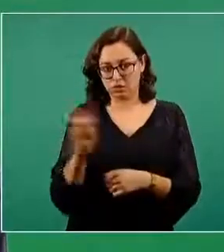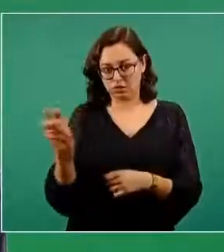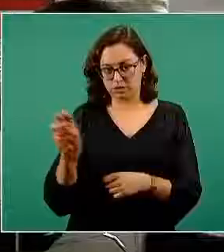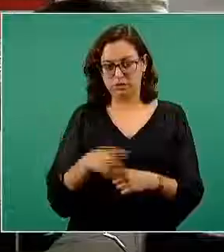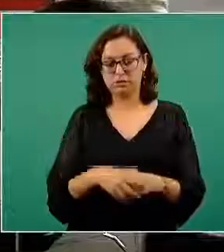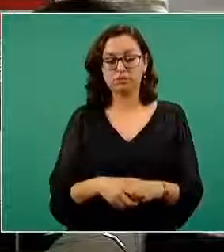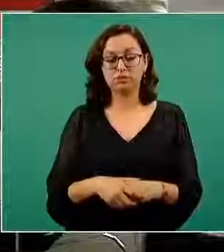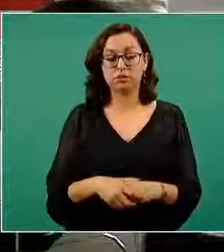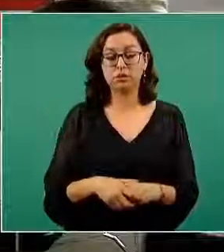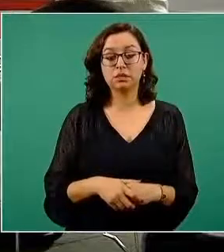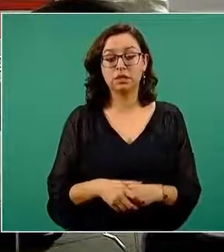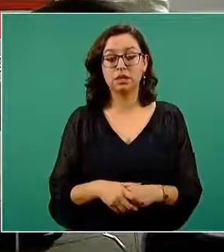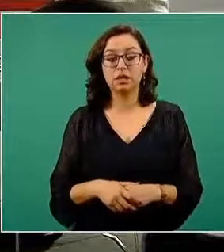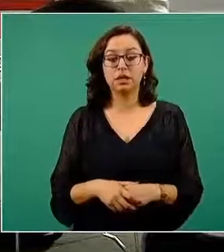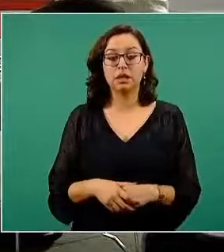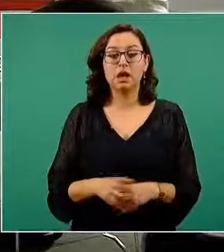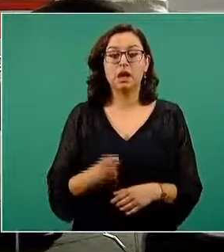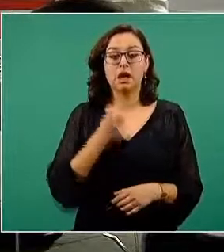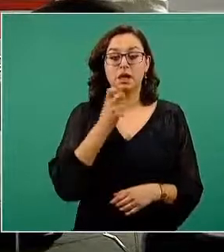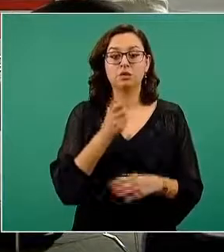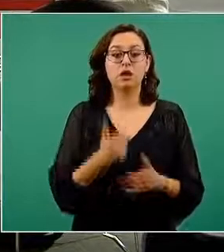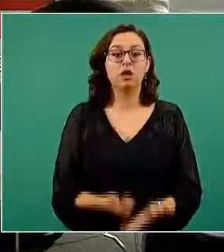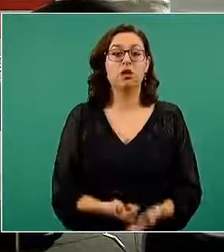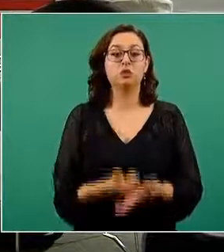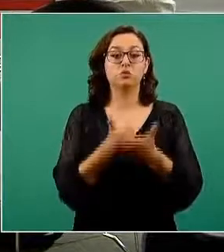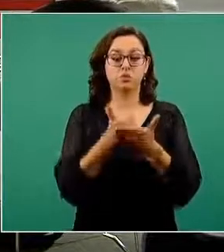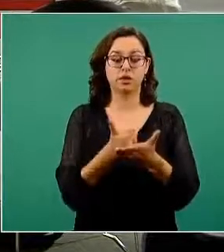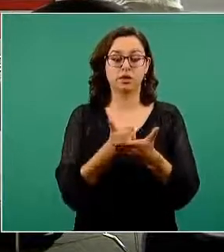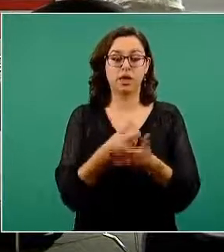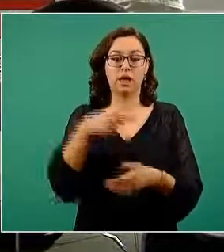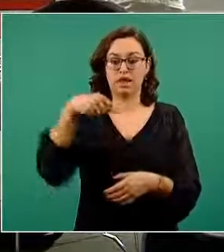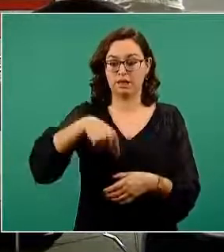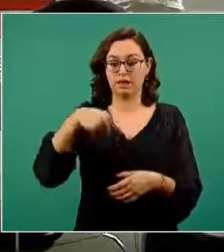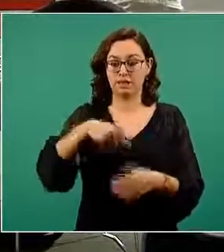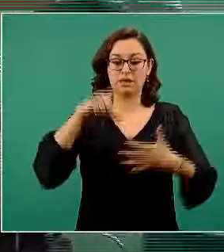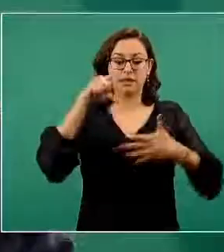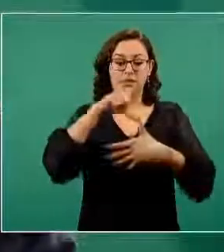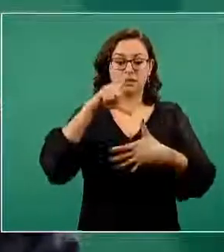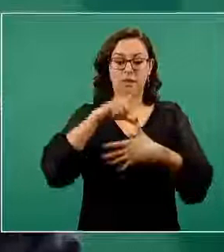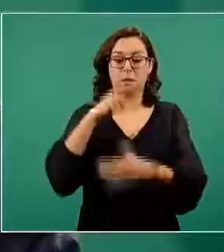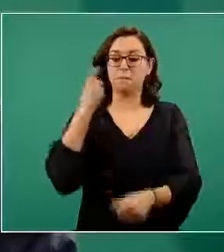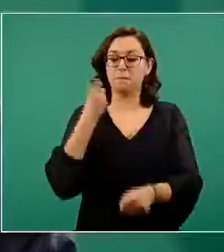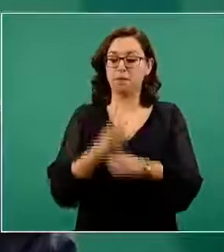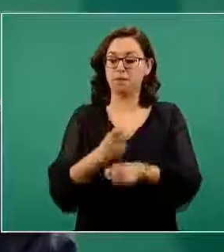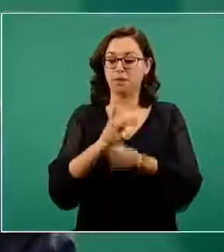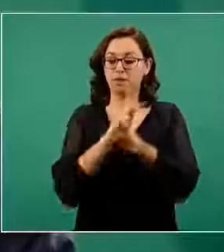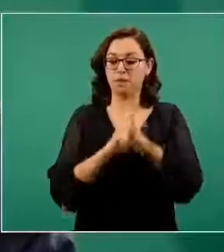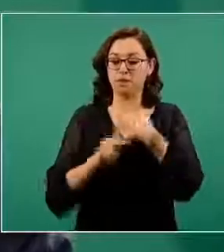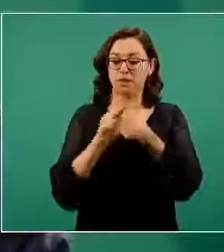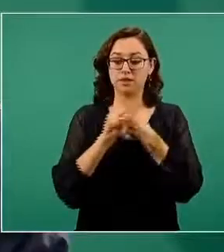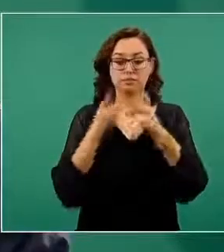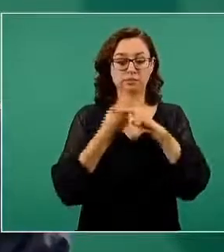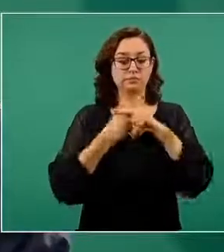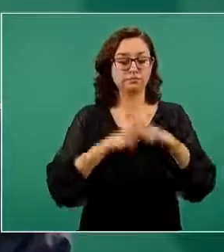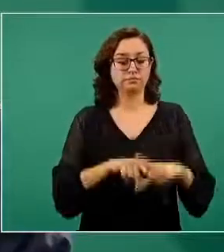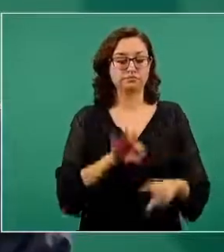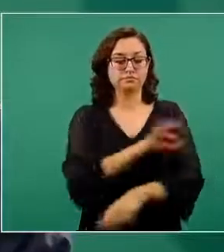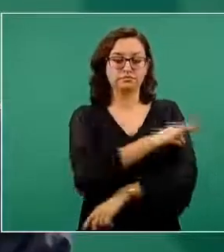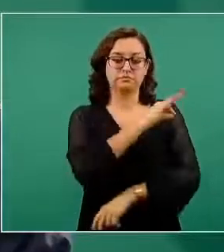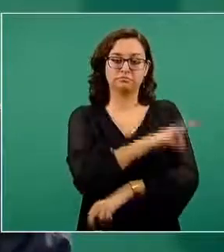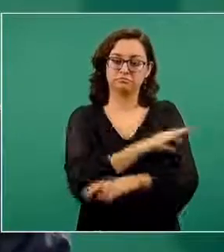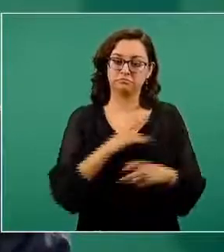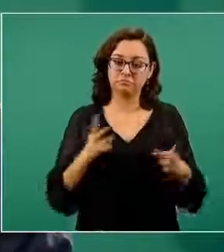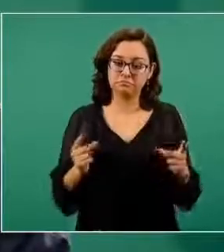mundo. Esto desde luego nos ha permitido ser el primer país de América Latina que inició la vacunación y mantener un ritmo